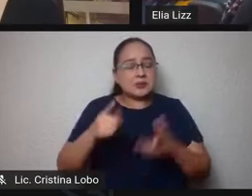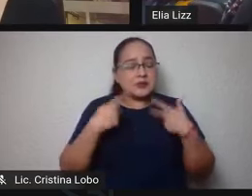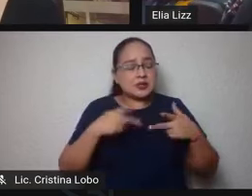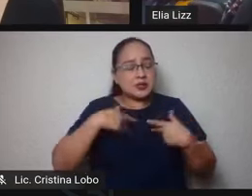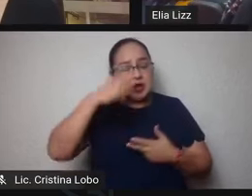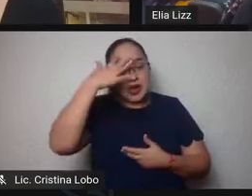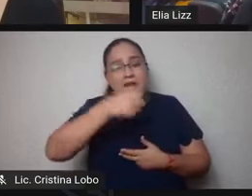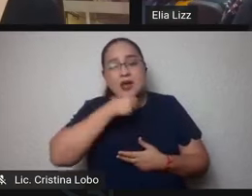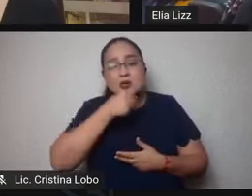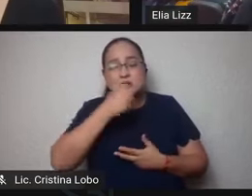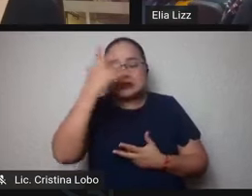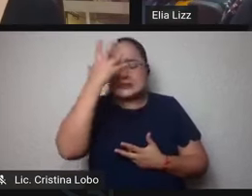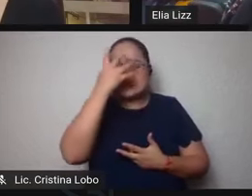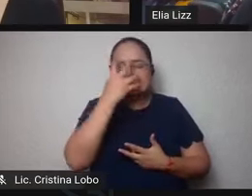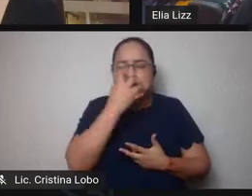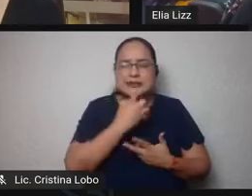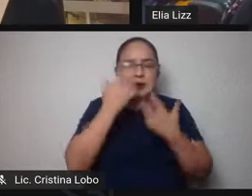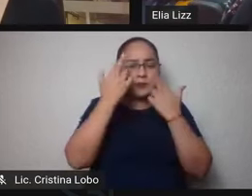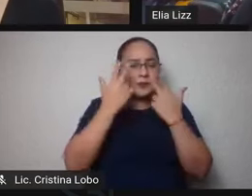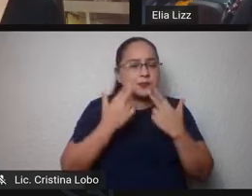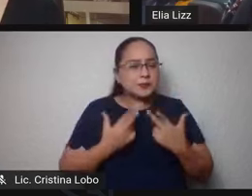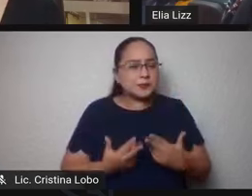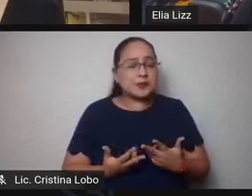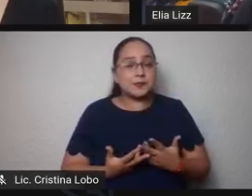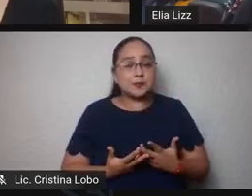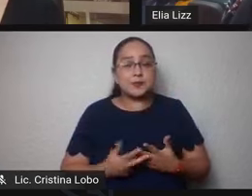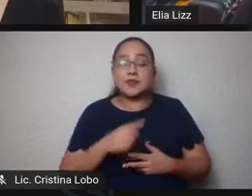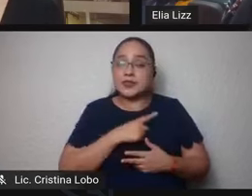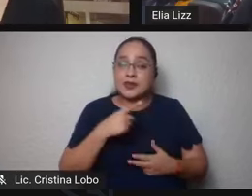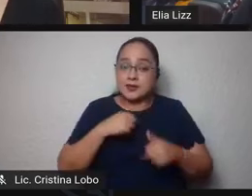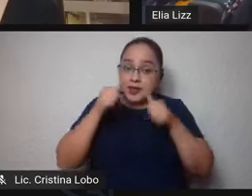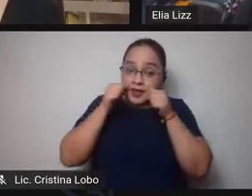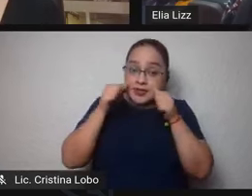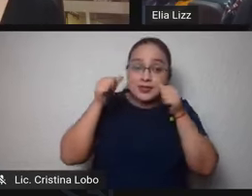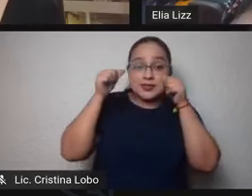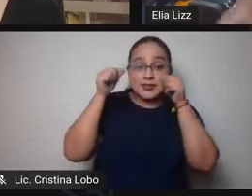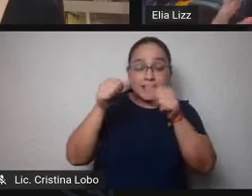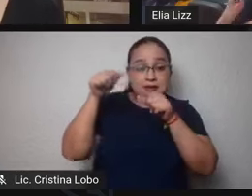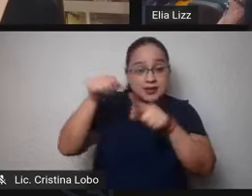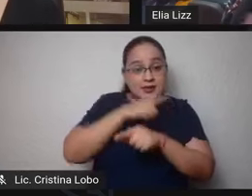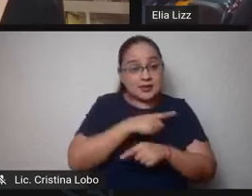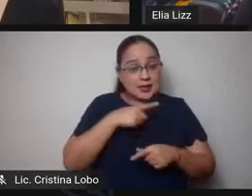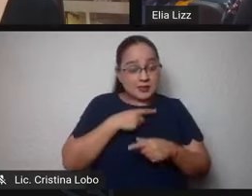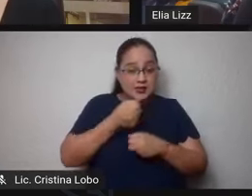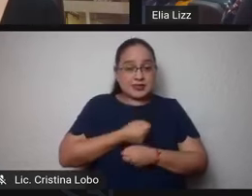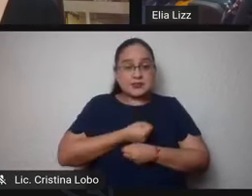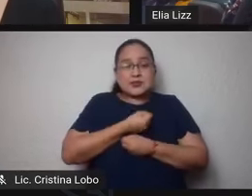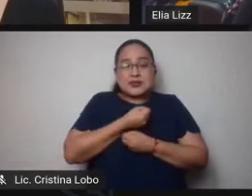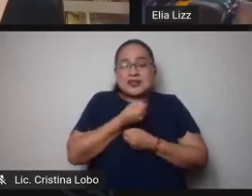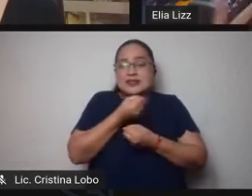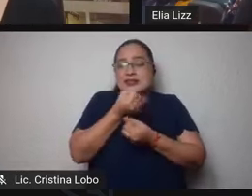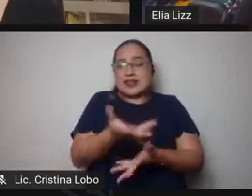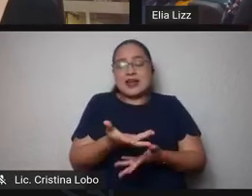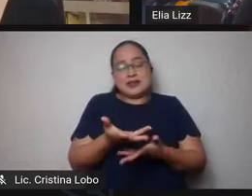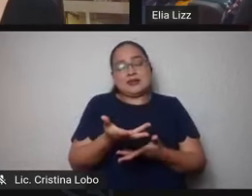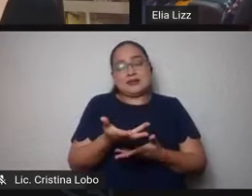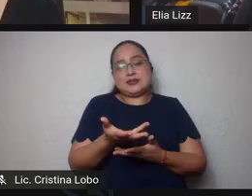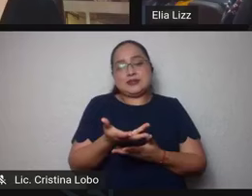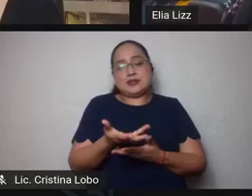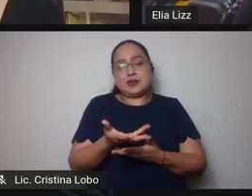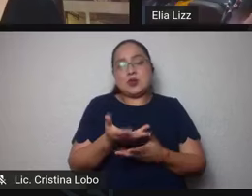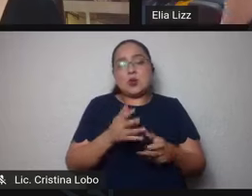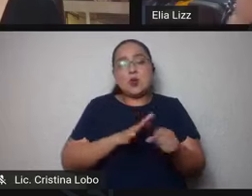mayores. Hay que atenderlas, hay que darles la oportunidad de que expresen todas estas situaciones por